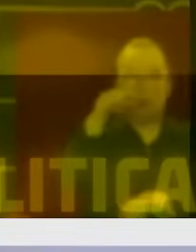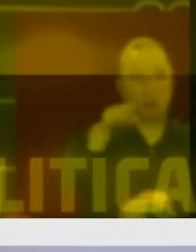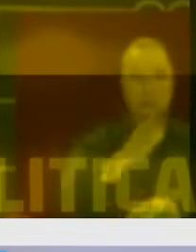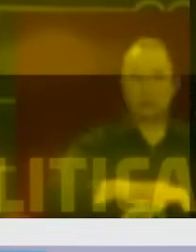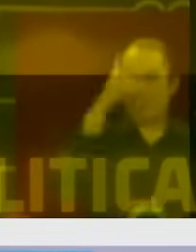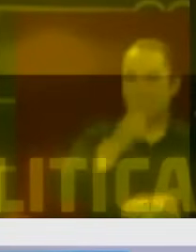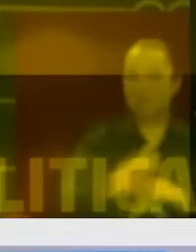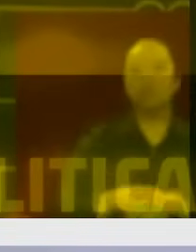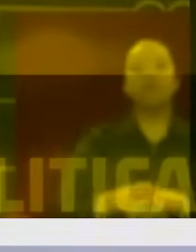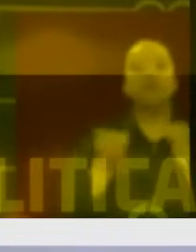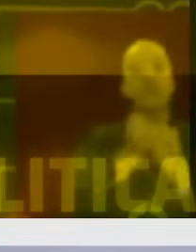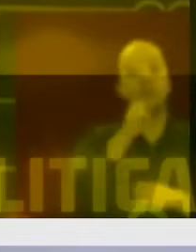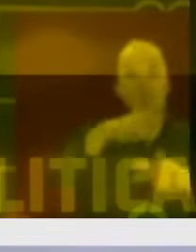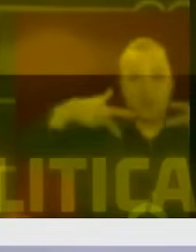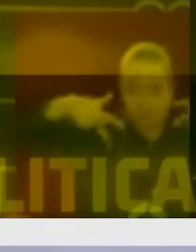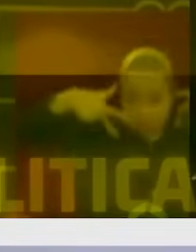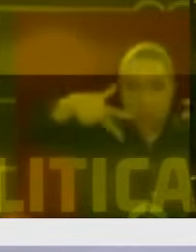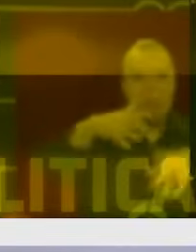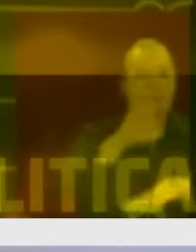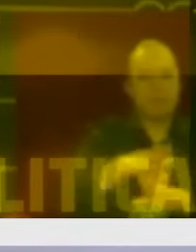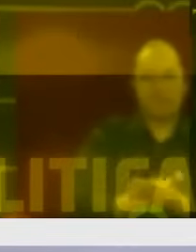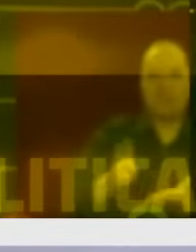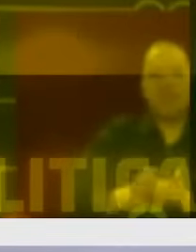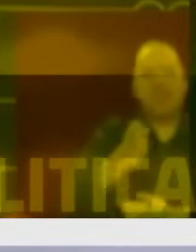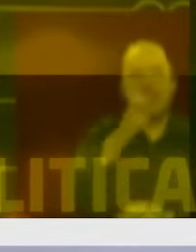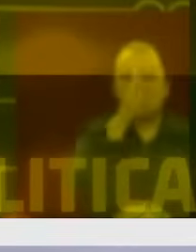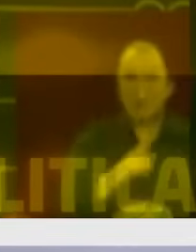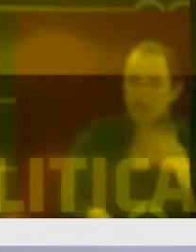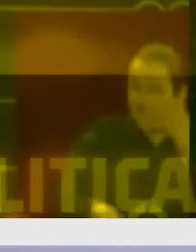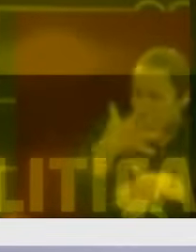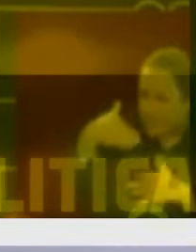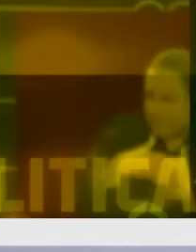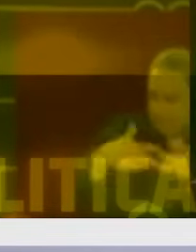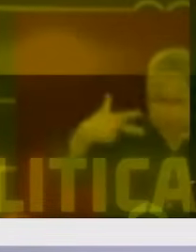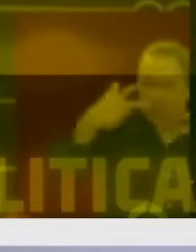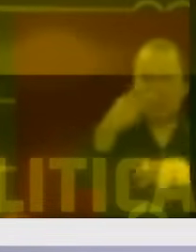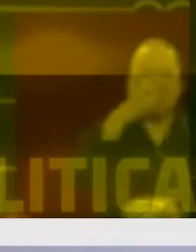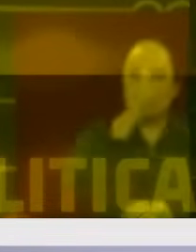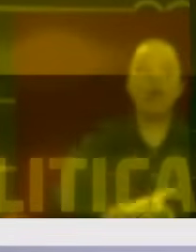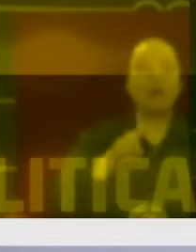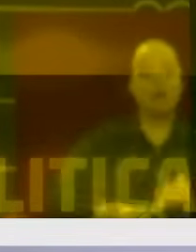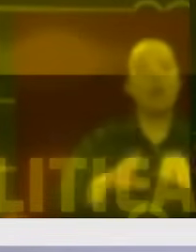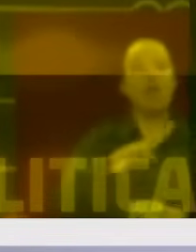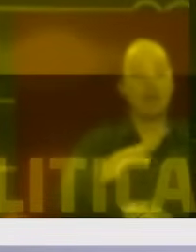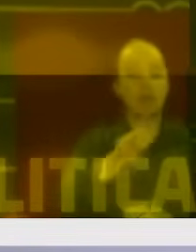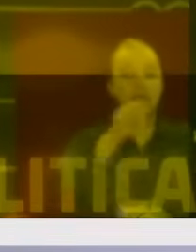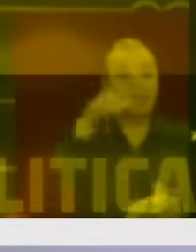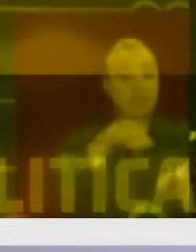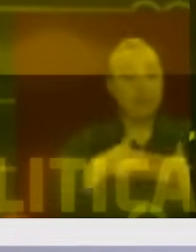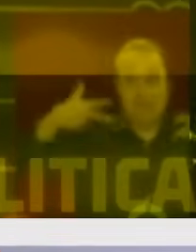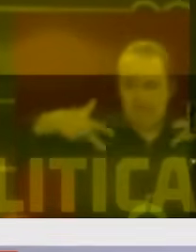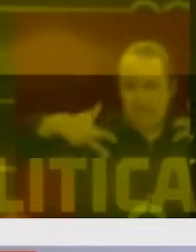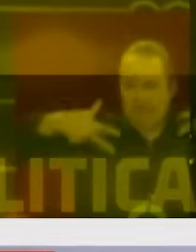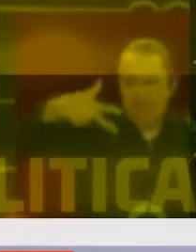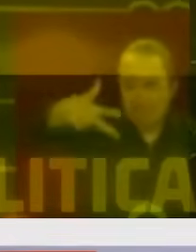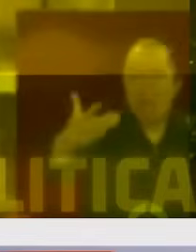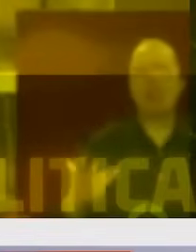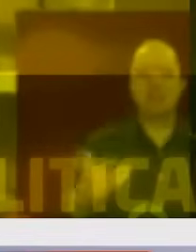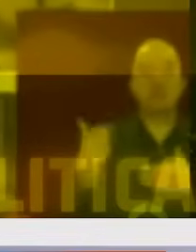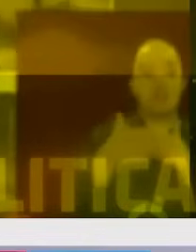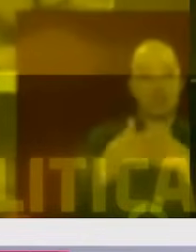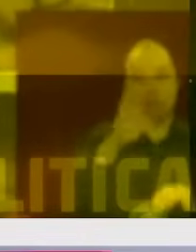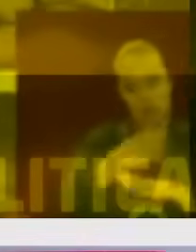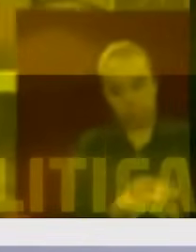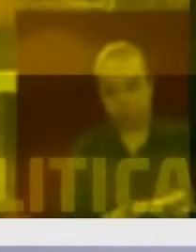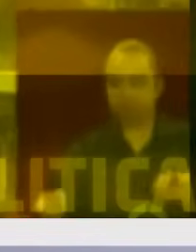los distintos tipos, modelos de seguridad, aprovechamos justamente para hacer las propuestas, tanto